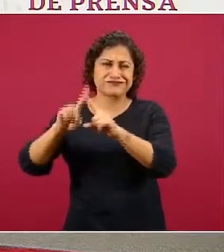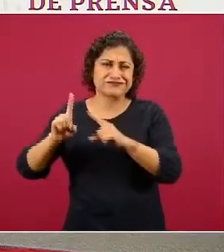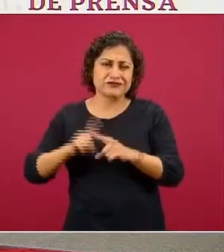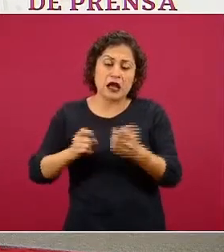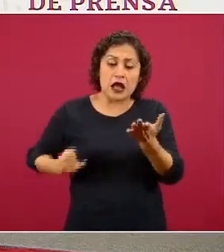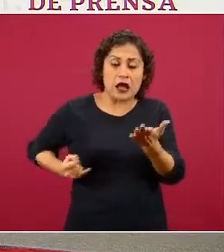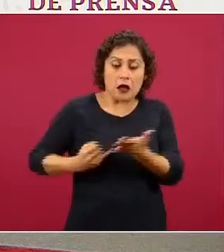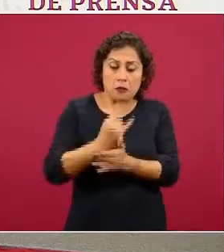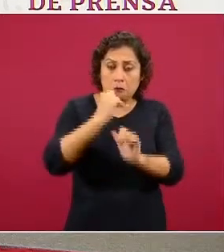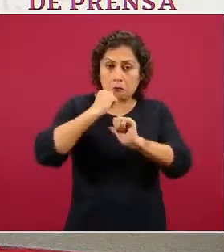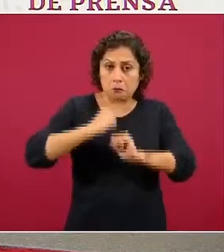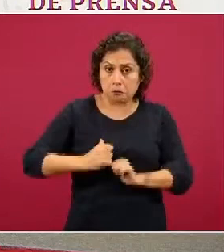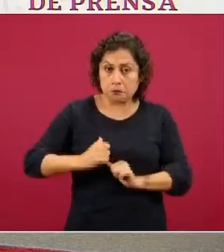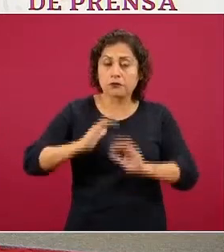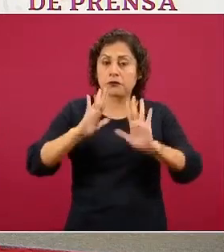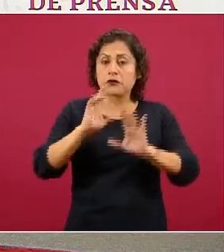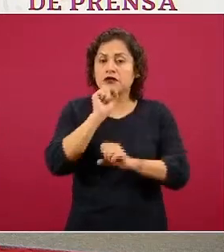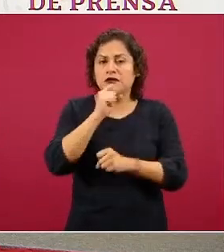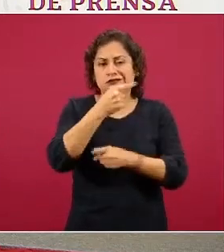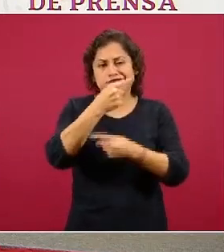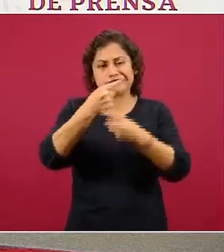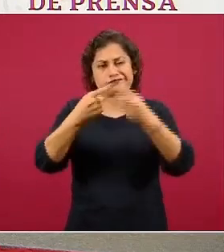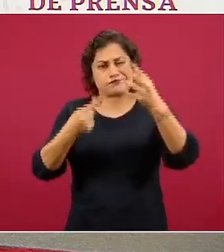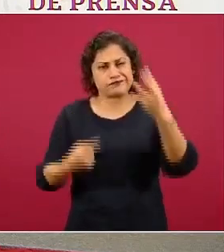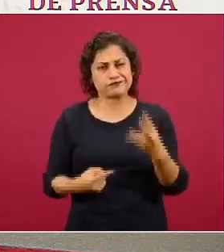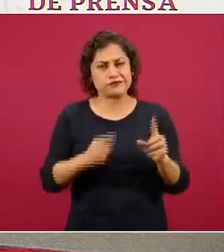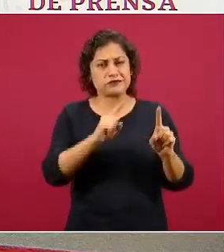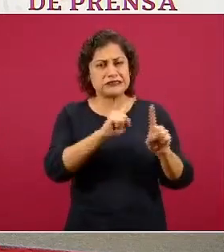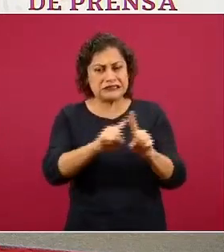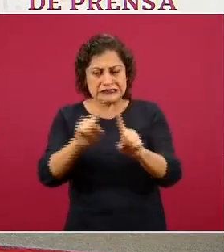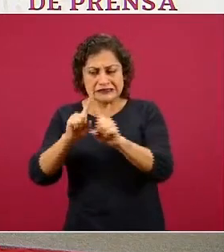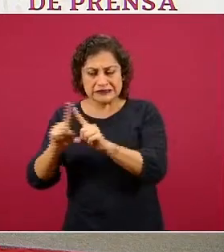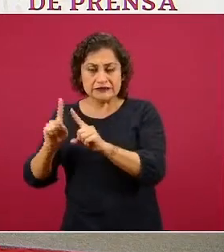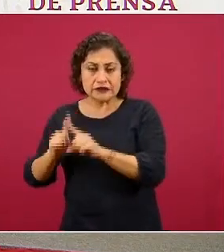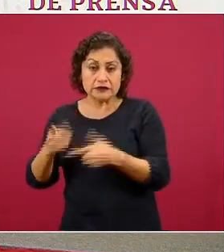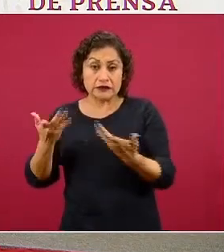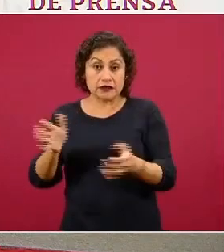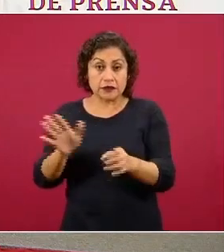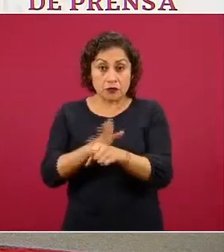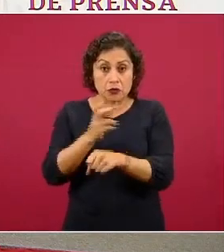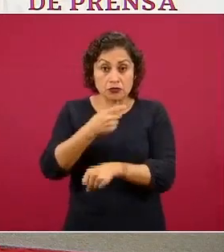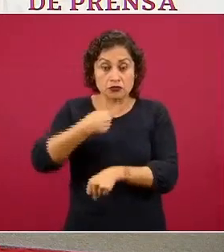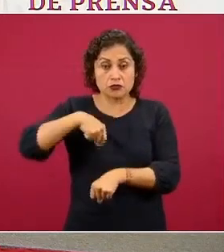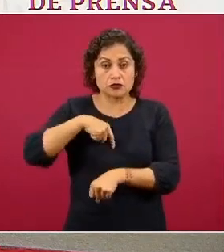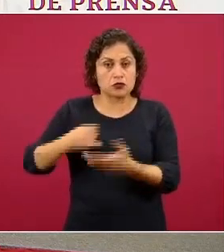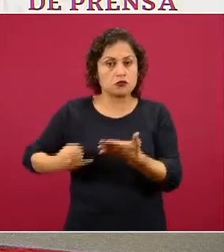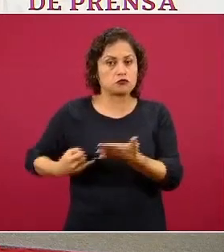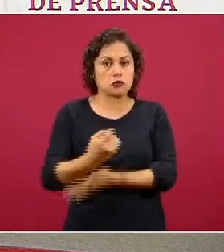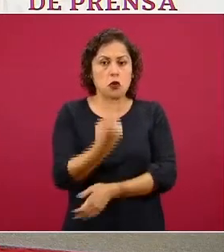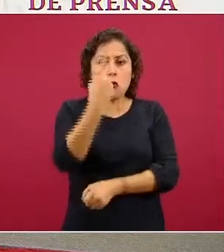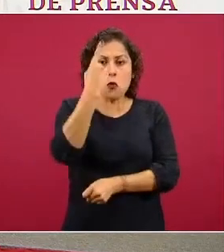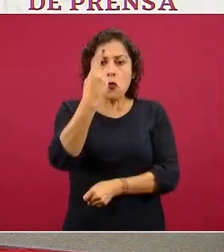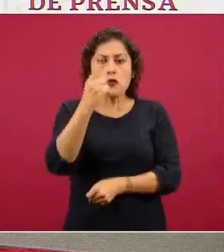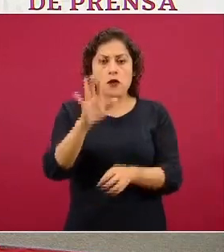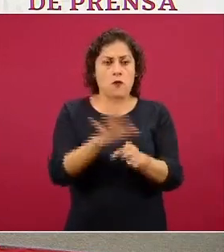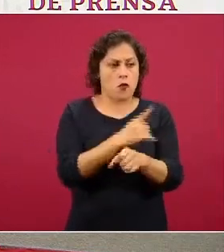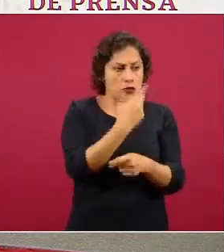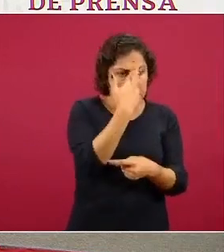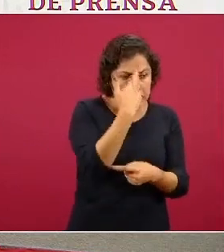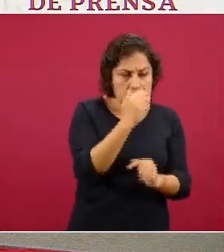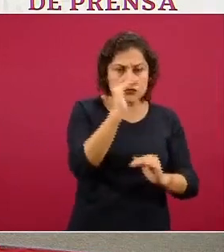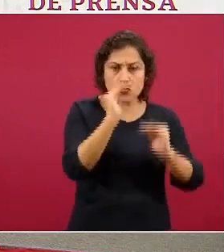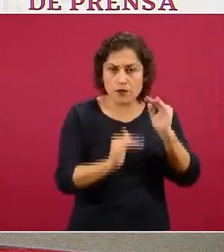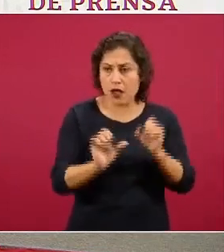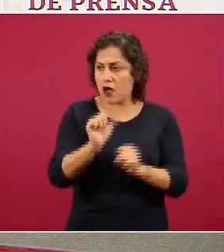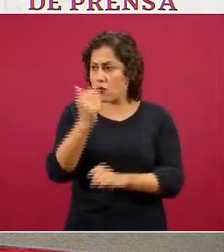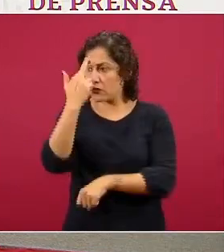componentes que pueden explicar esta gran heterogeneidad que es muy difícil el definir las causas, el por qué una sube, el por qué otra baja, el por qué una